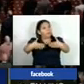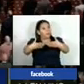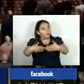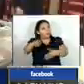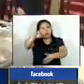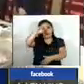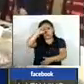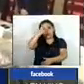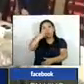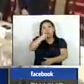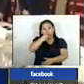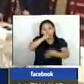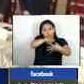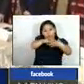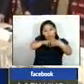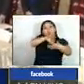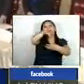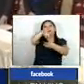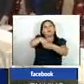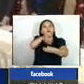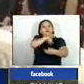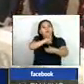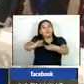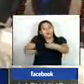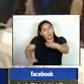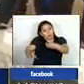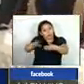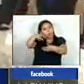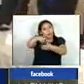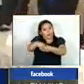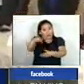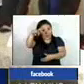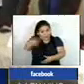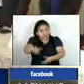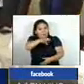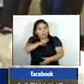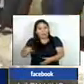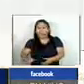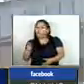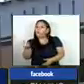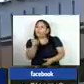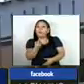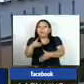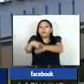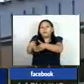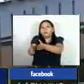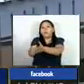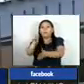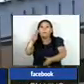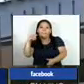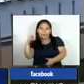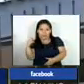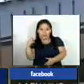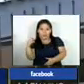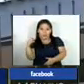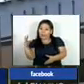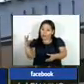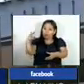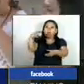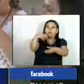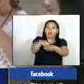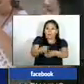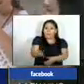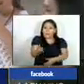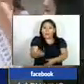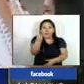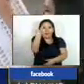República Dominicana y El Salvador. A nuestro país lo representan 20 diputados, por lo que este 28